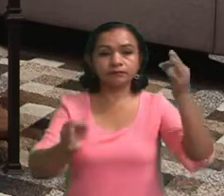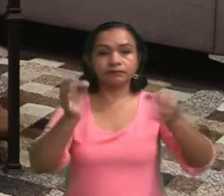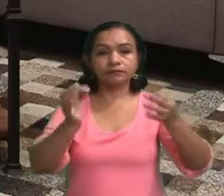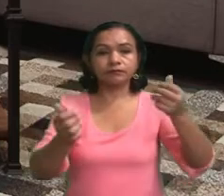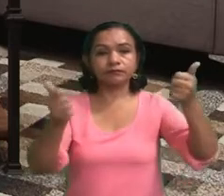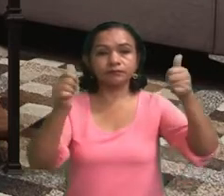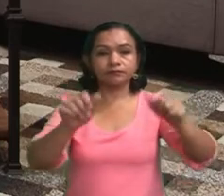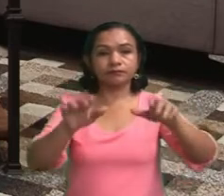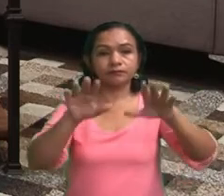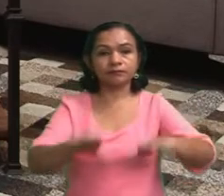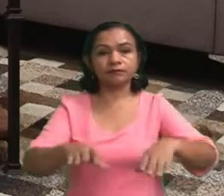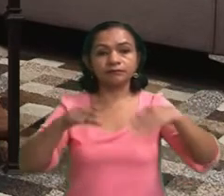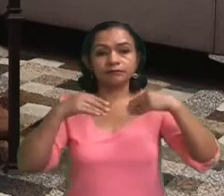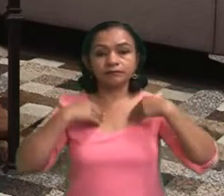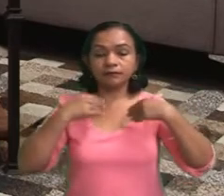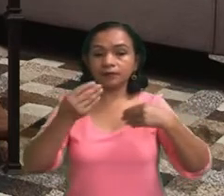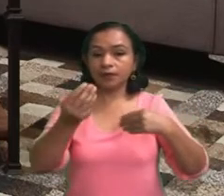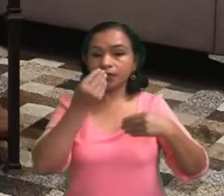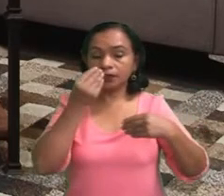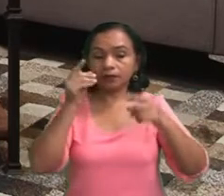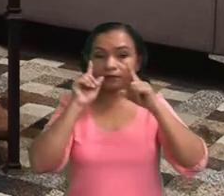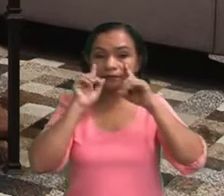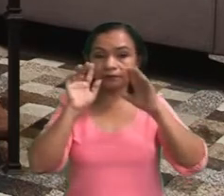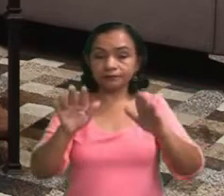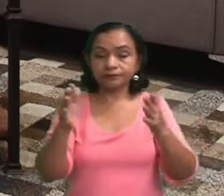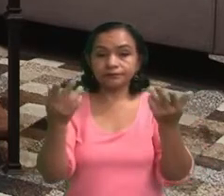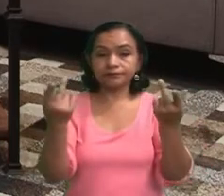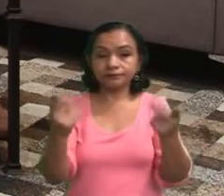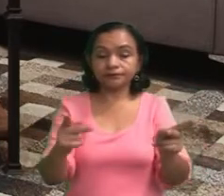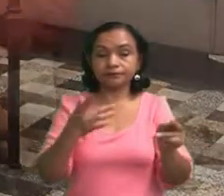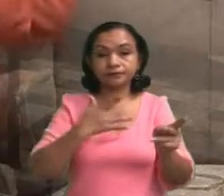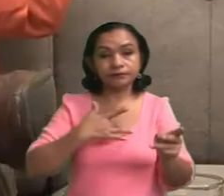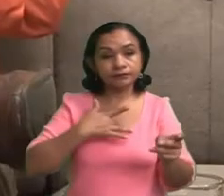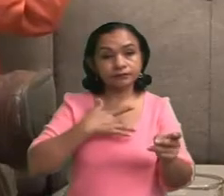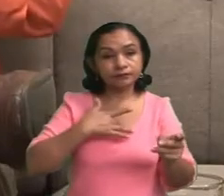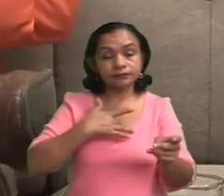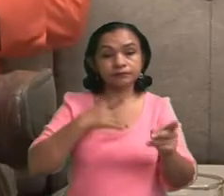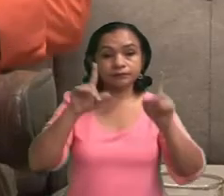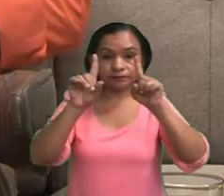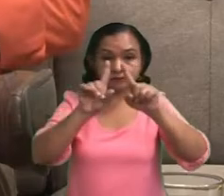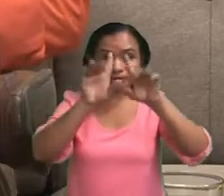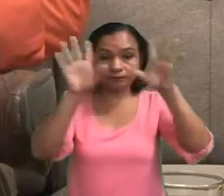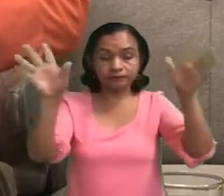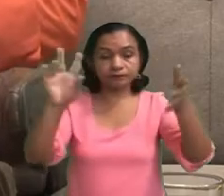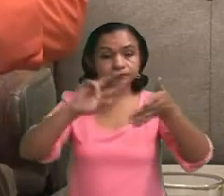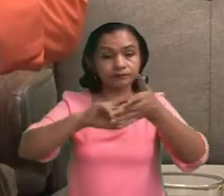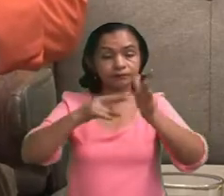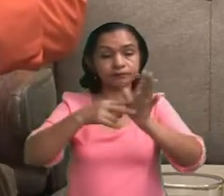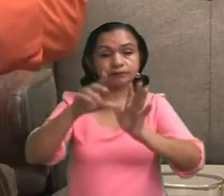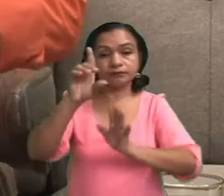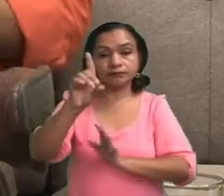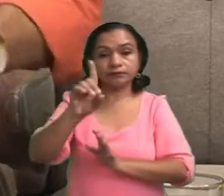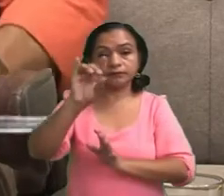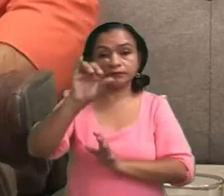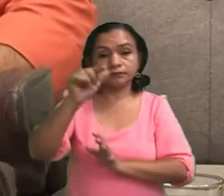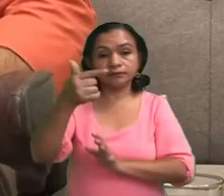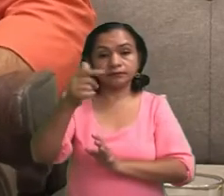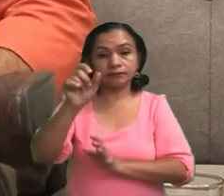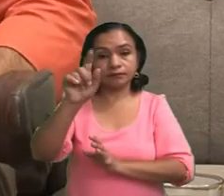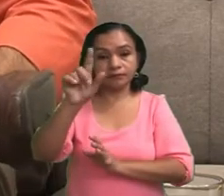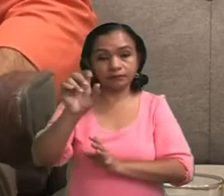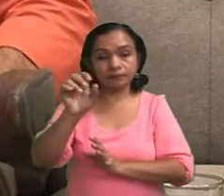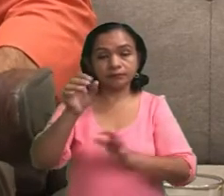aprobación del digesto de seguridad alimentaria, pero es necesario estar claro de qué cosa es un digesto jurídico. Por favor.